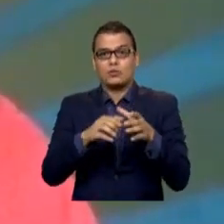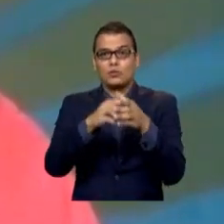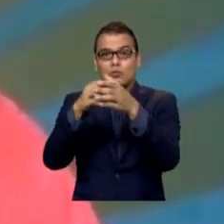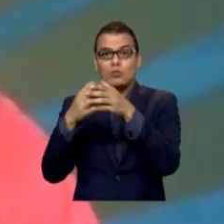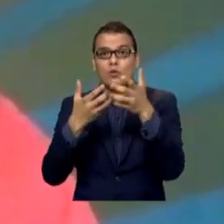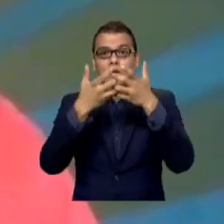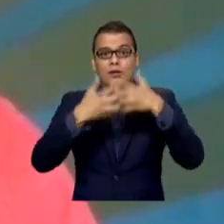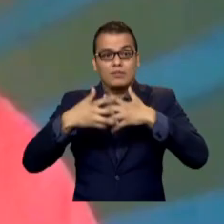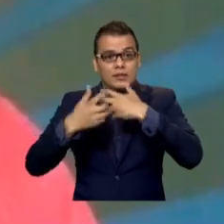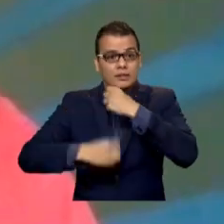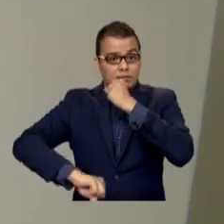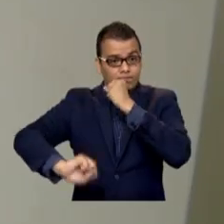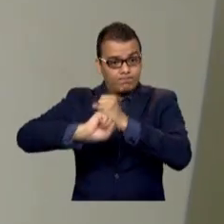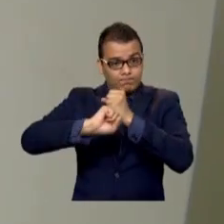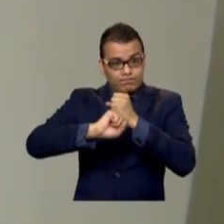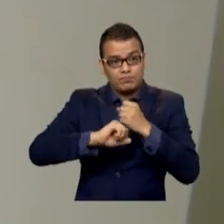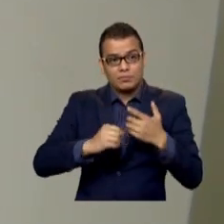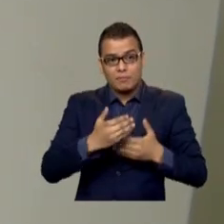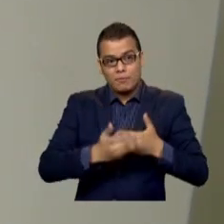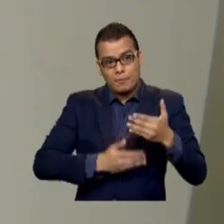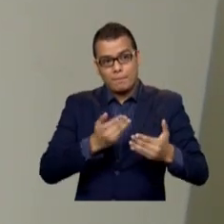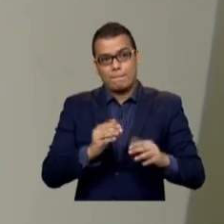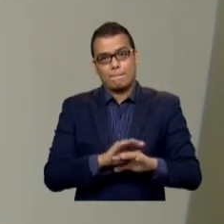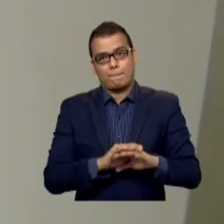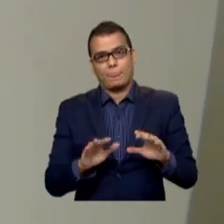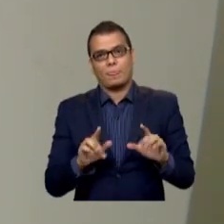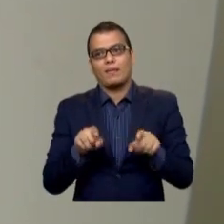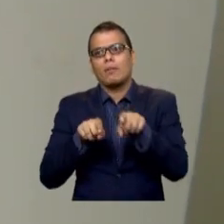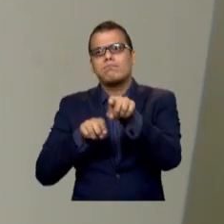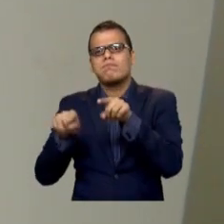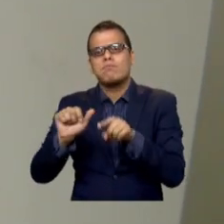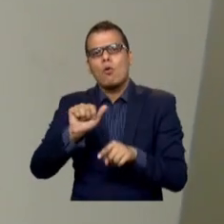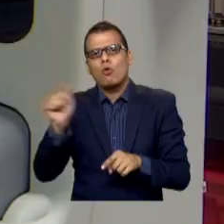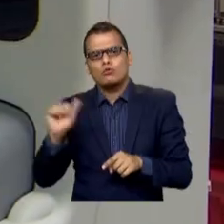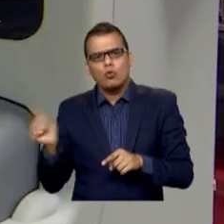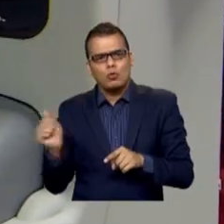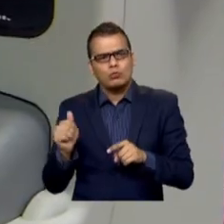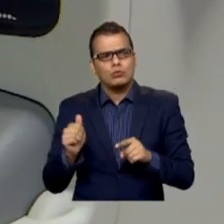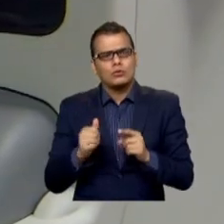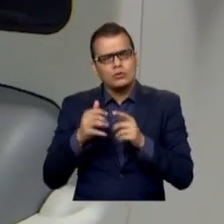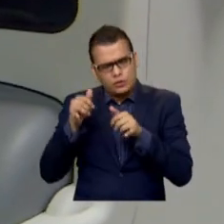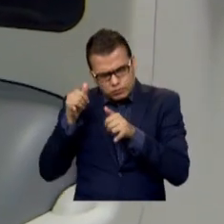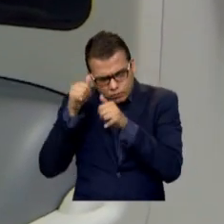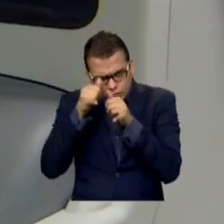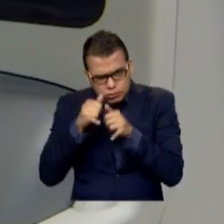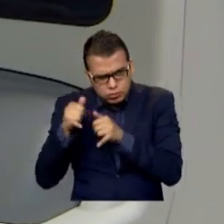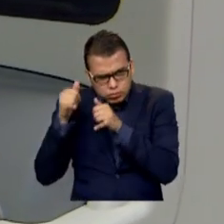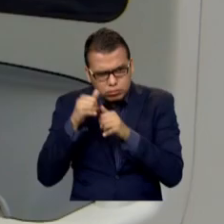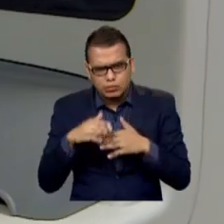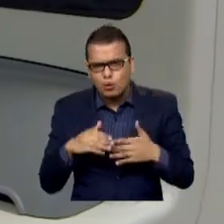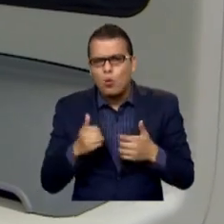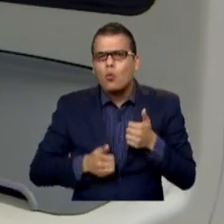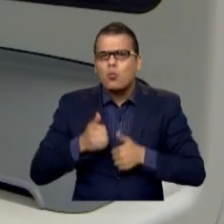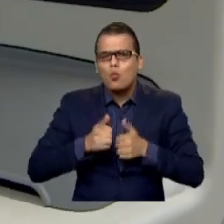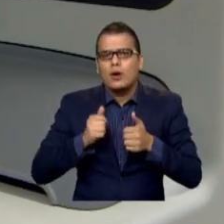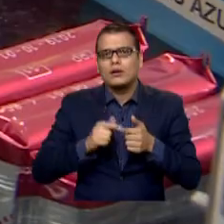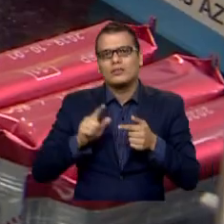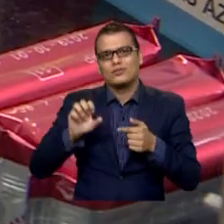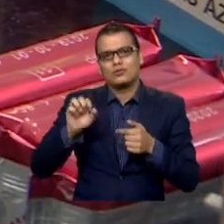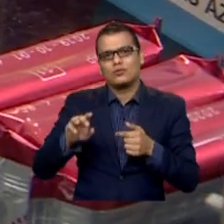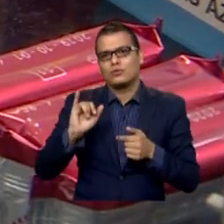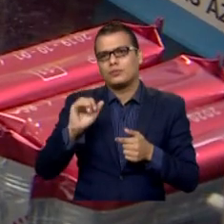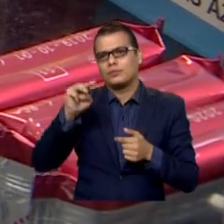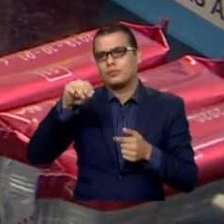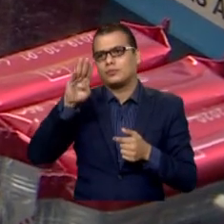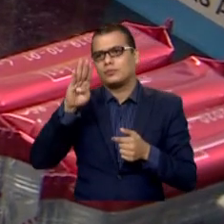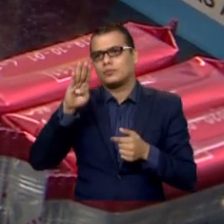ayuden a que podamos escalar. Otros laboratorios que se unieron al proceso de identificación de pacientes positivos para COVID fueron el Centro Médico Imbanaco, la